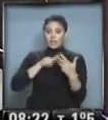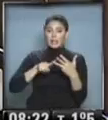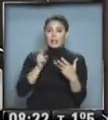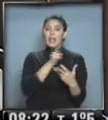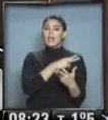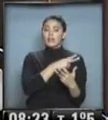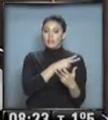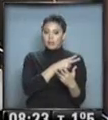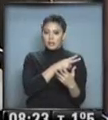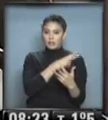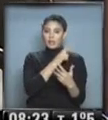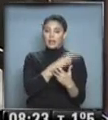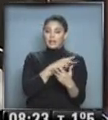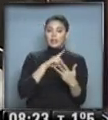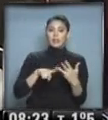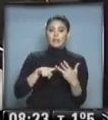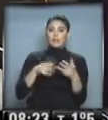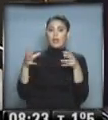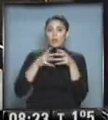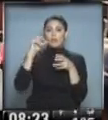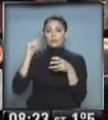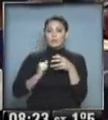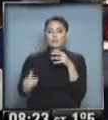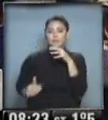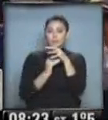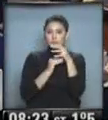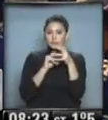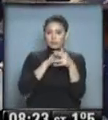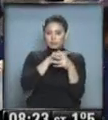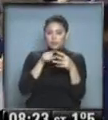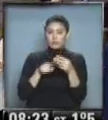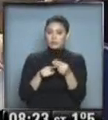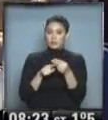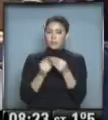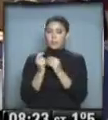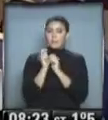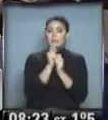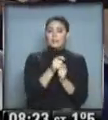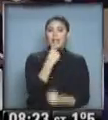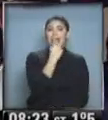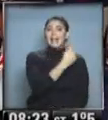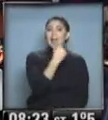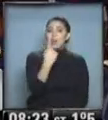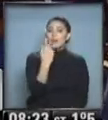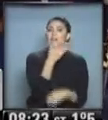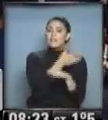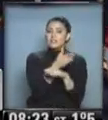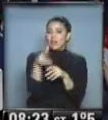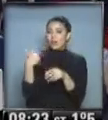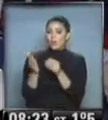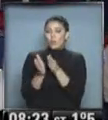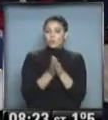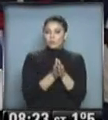del Estado Mayor conjunto, el general Carena. En cada una de las visitas que hacemos